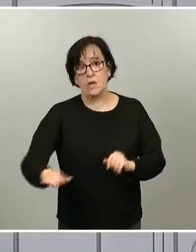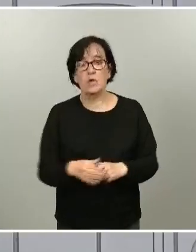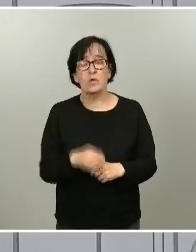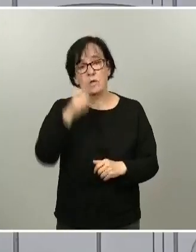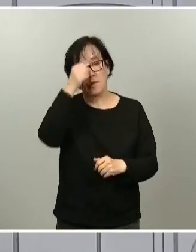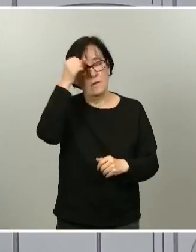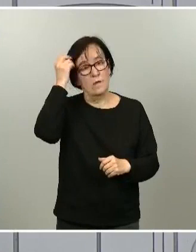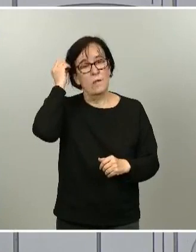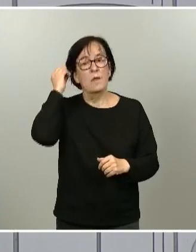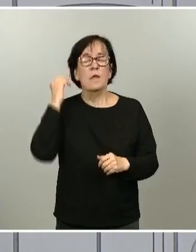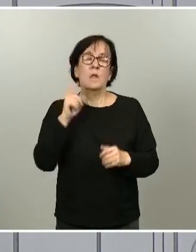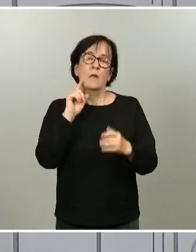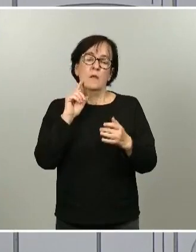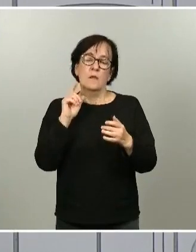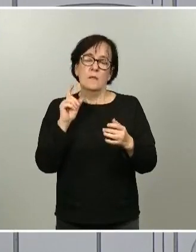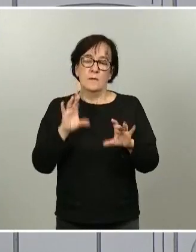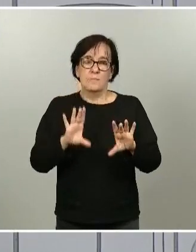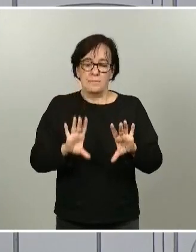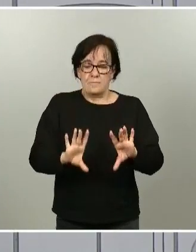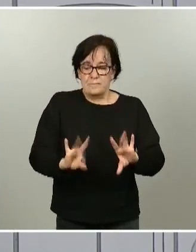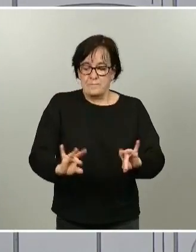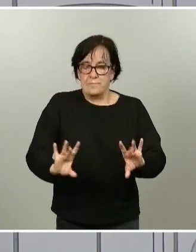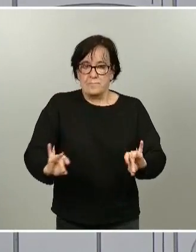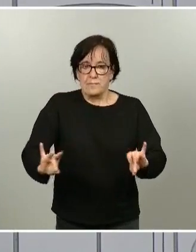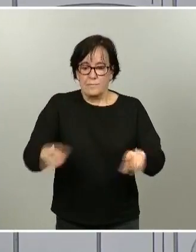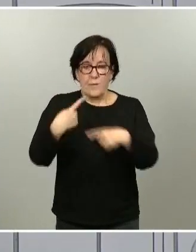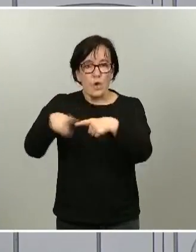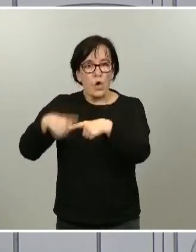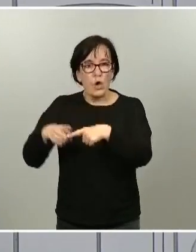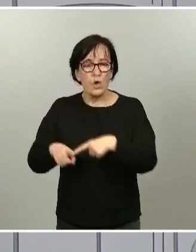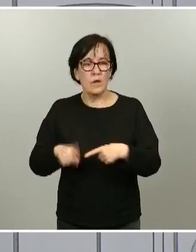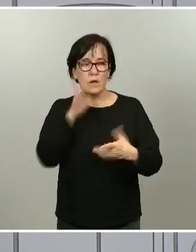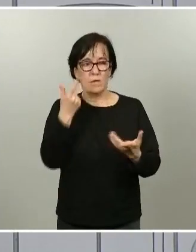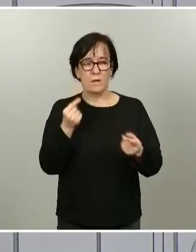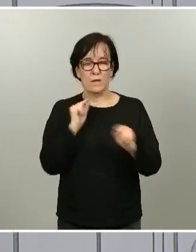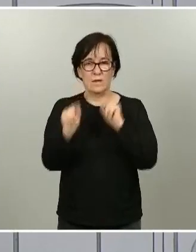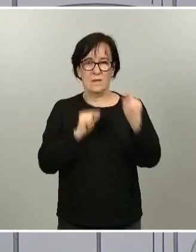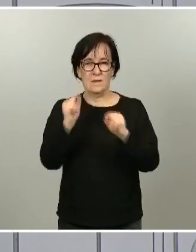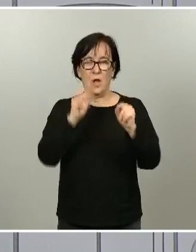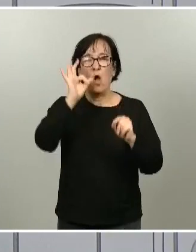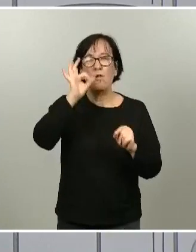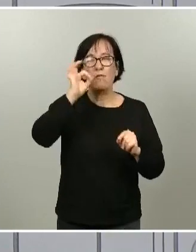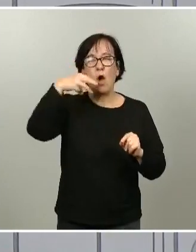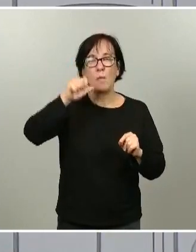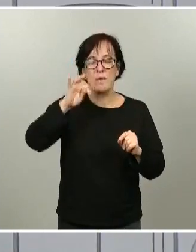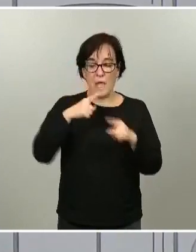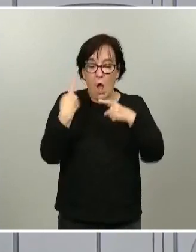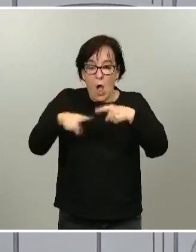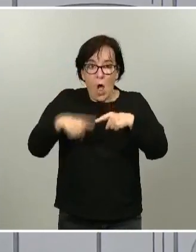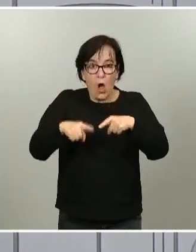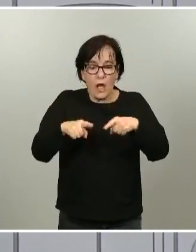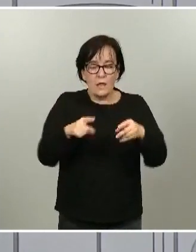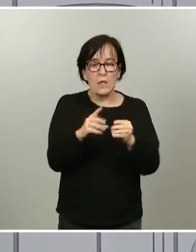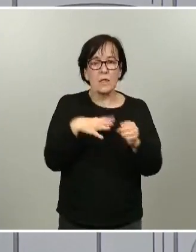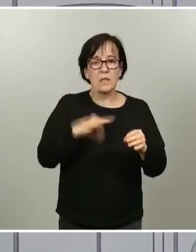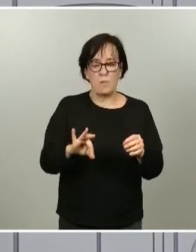Bueno, el contacto con objetos es lo que se llama técnicamente transmisión por fómites. Los fómites son esos objetos que se pueden